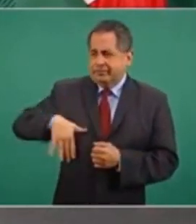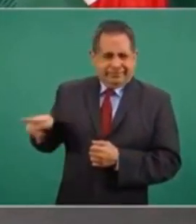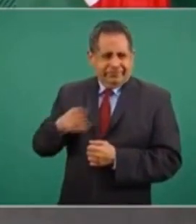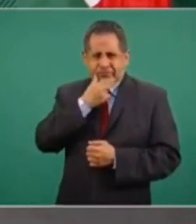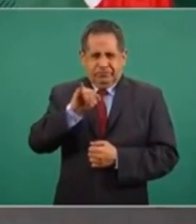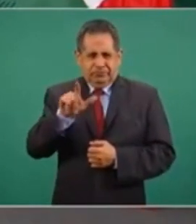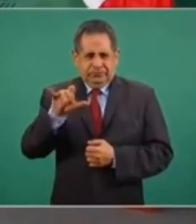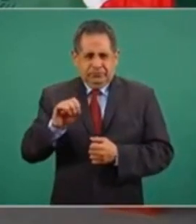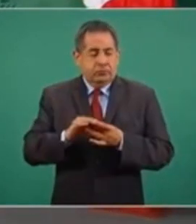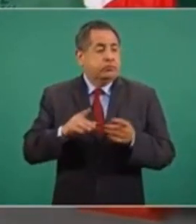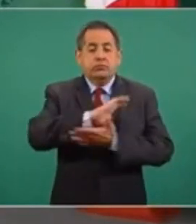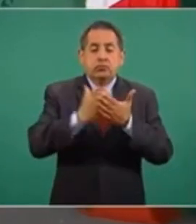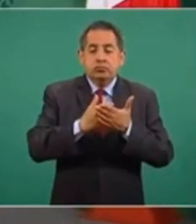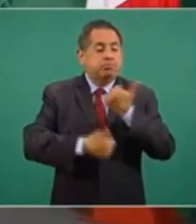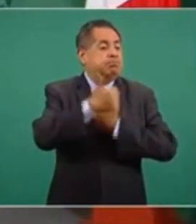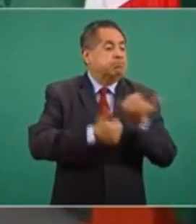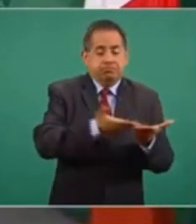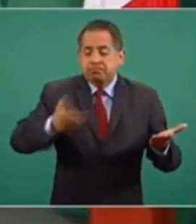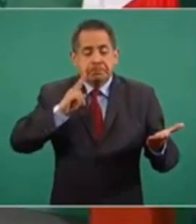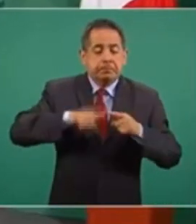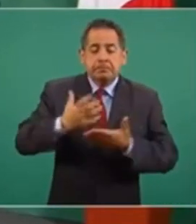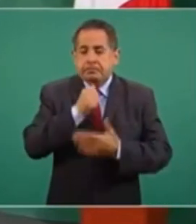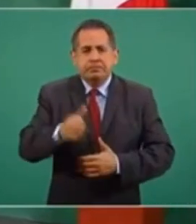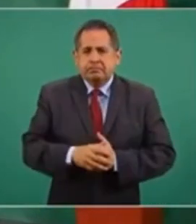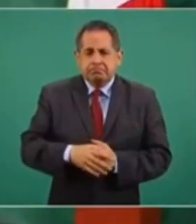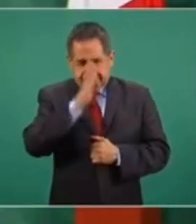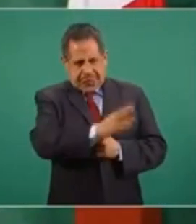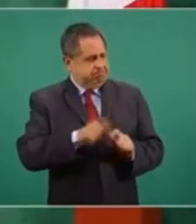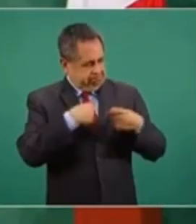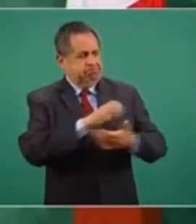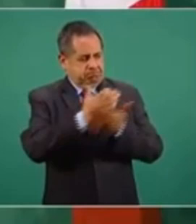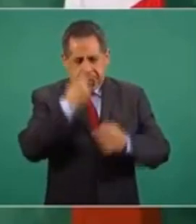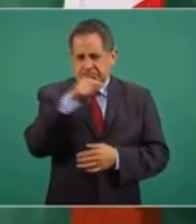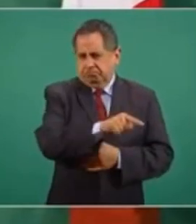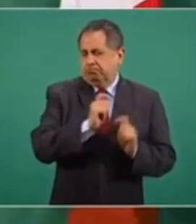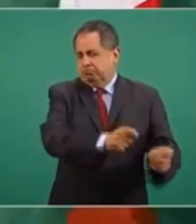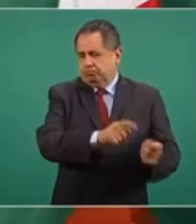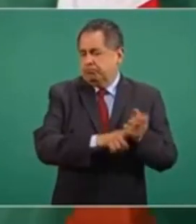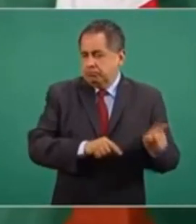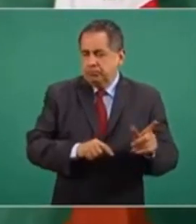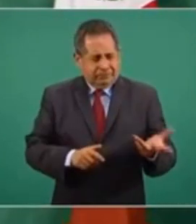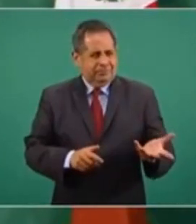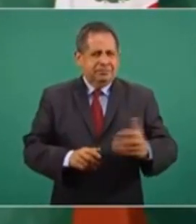Scherer, sin licitación. Es decir, asignación directa.